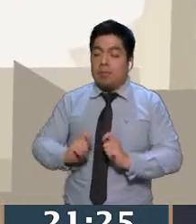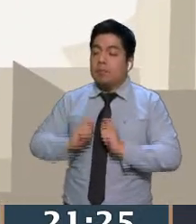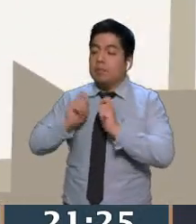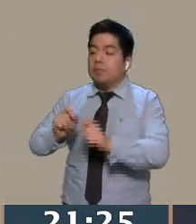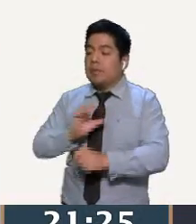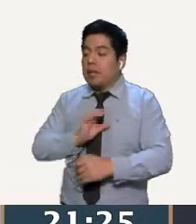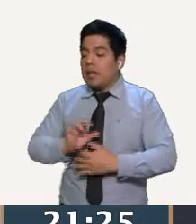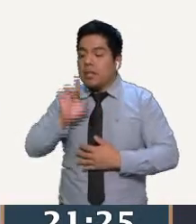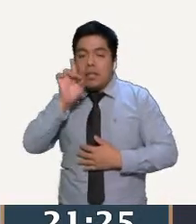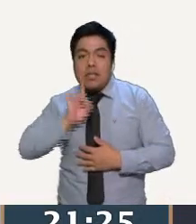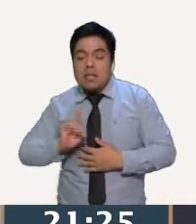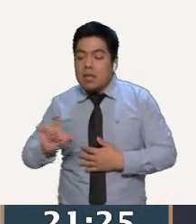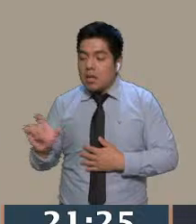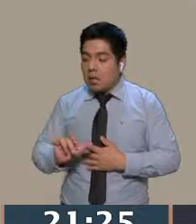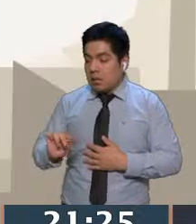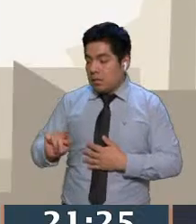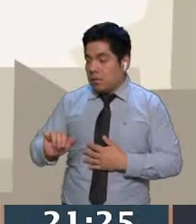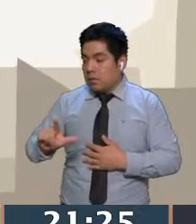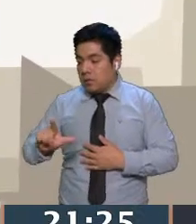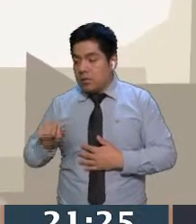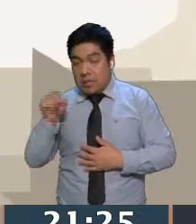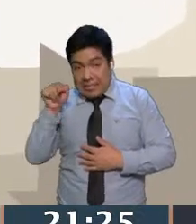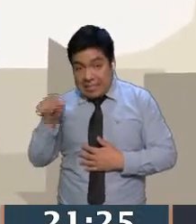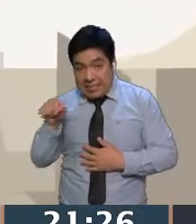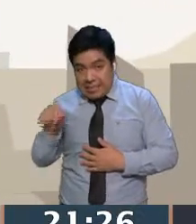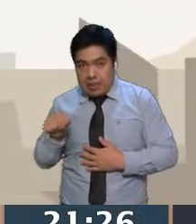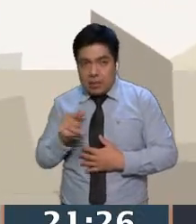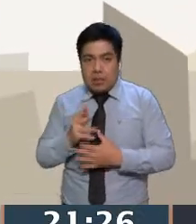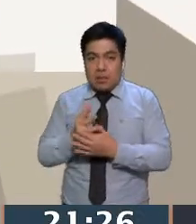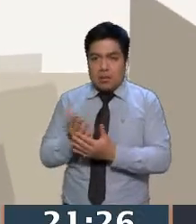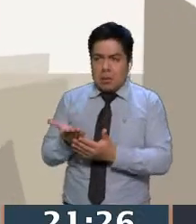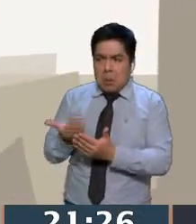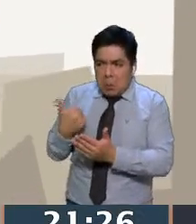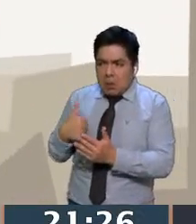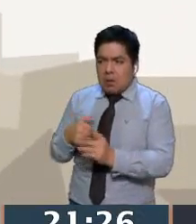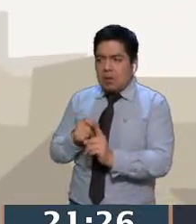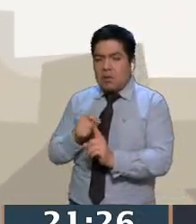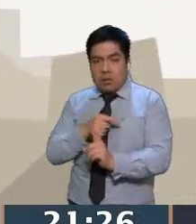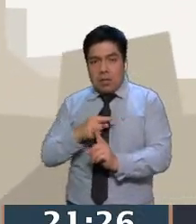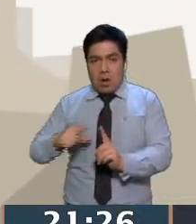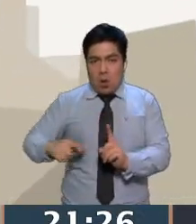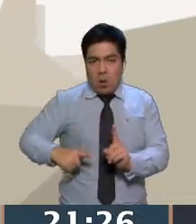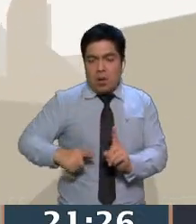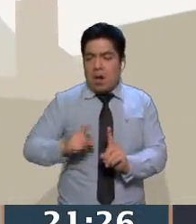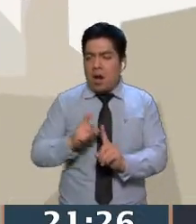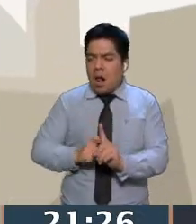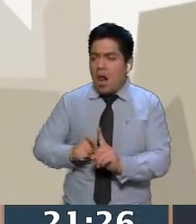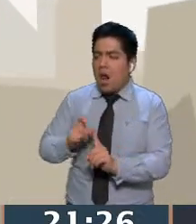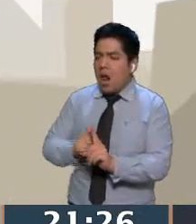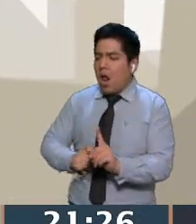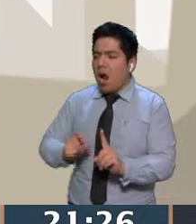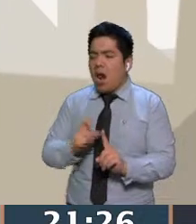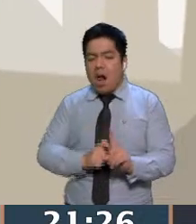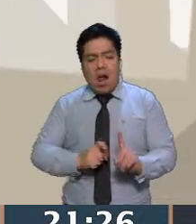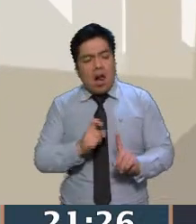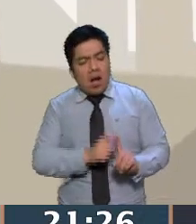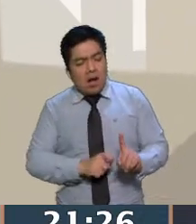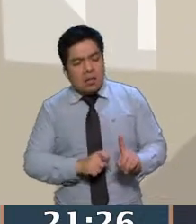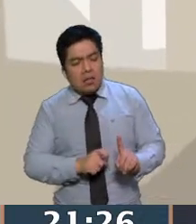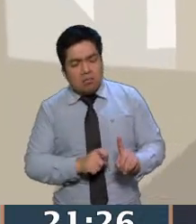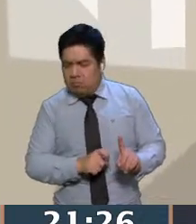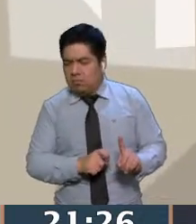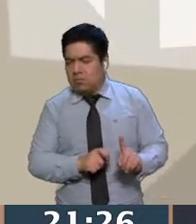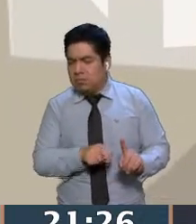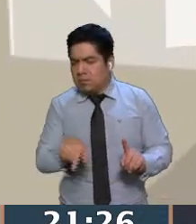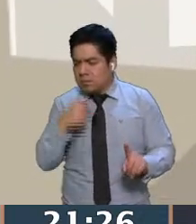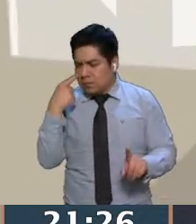Gálvez, ellos mismos venían criticando al gobierno. Entonces se dieron cuenta que en algún